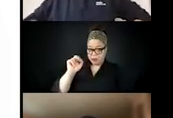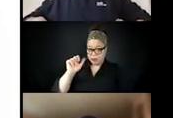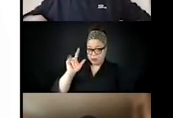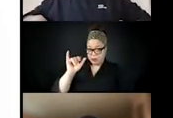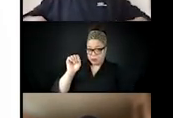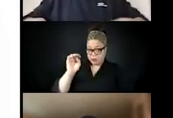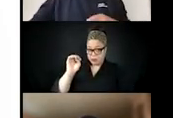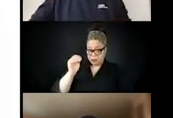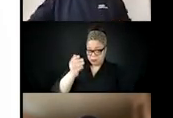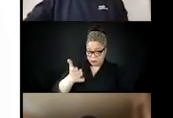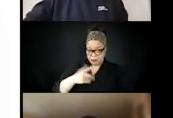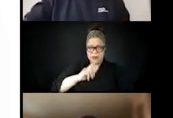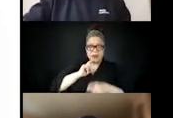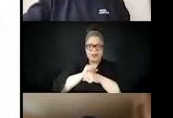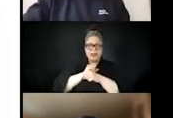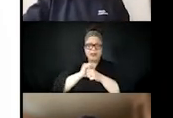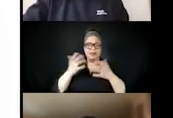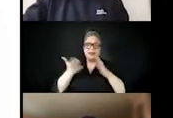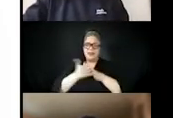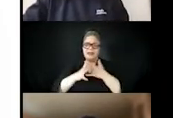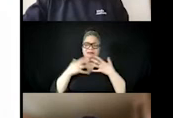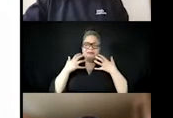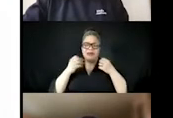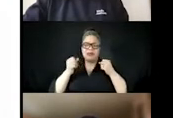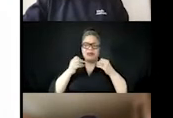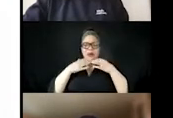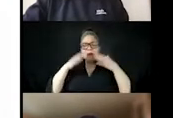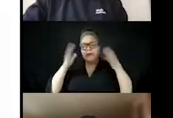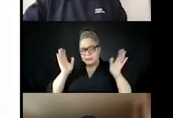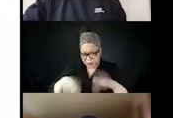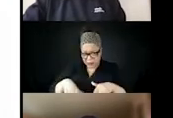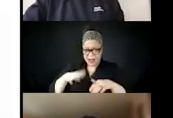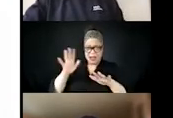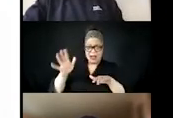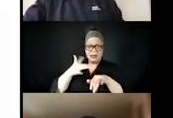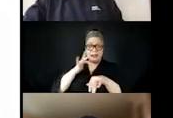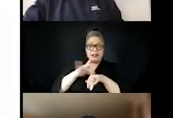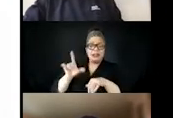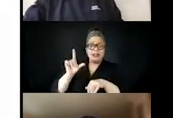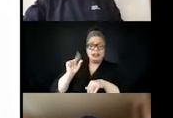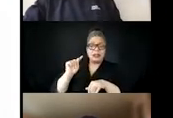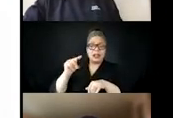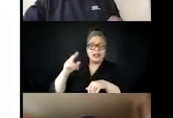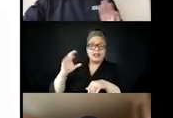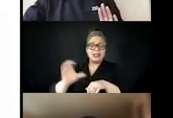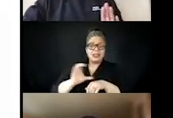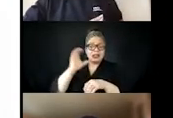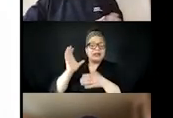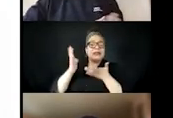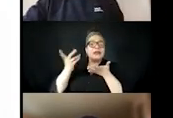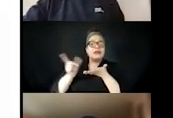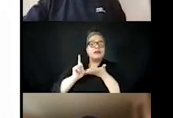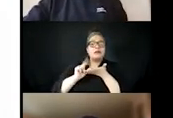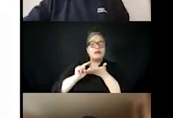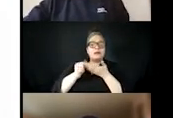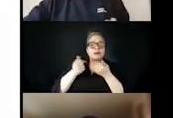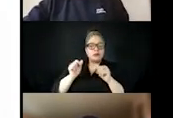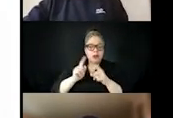se convirtió tan tan intenso que se crearon